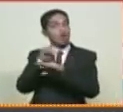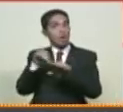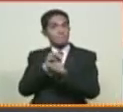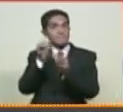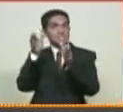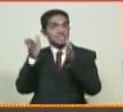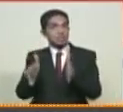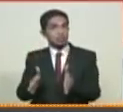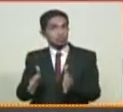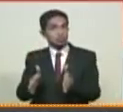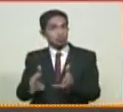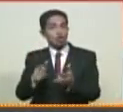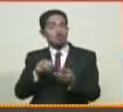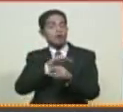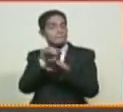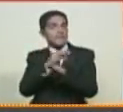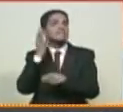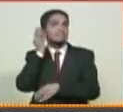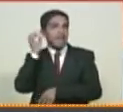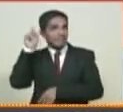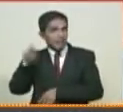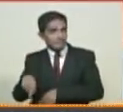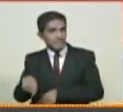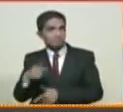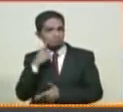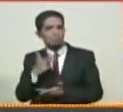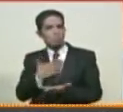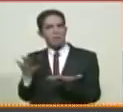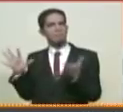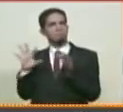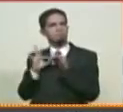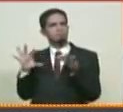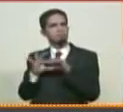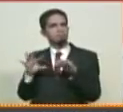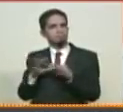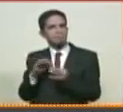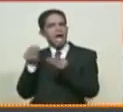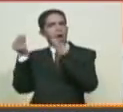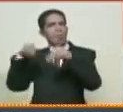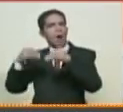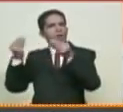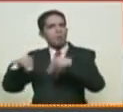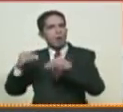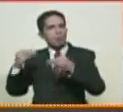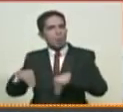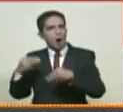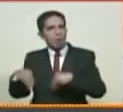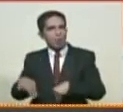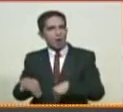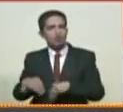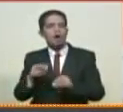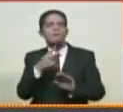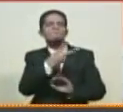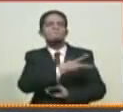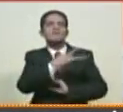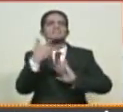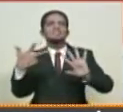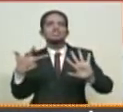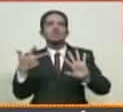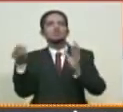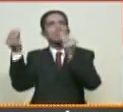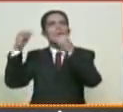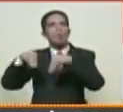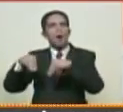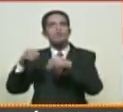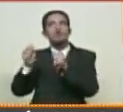todos los ministros y las ministras involucradas pueden concatenar los acuerdos llegados en la República, los 28 acuerdos llegados en la República